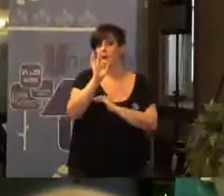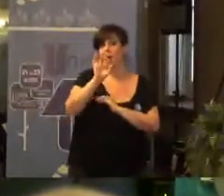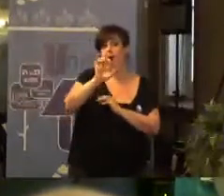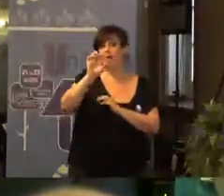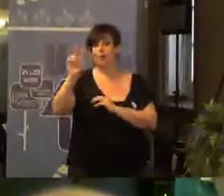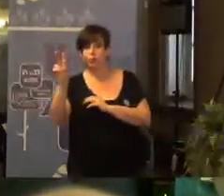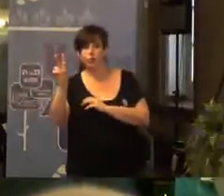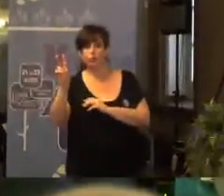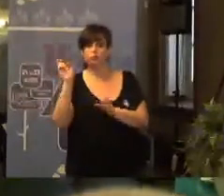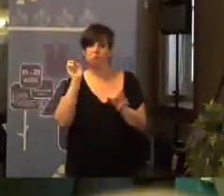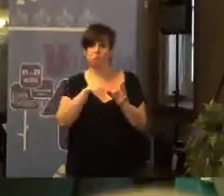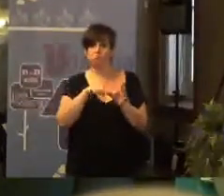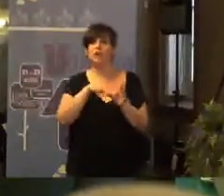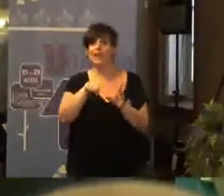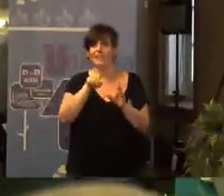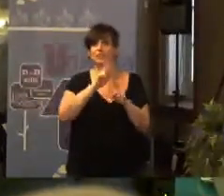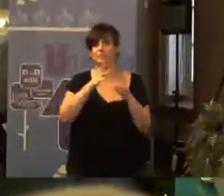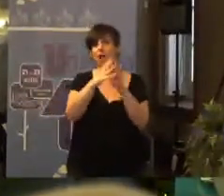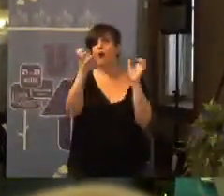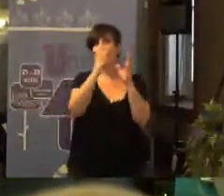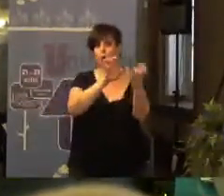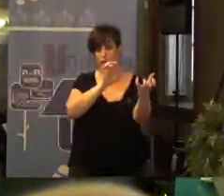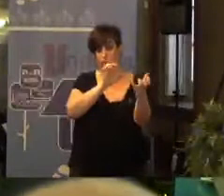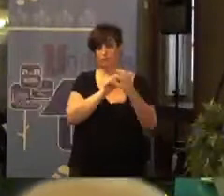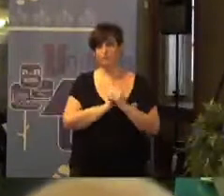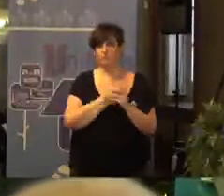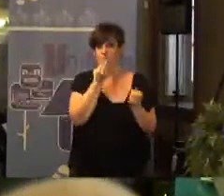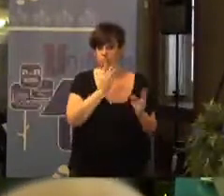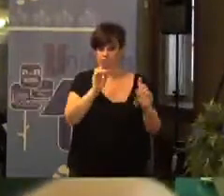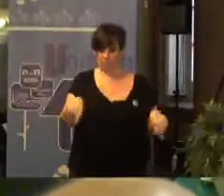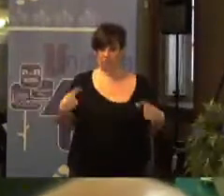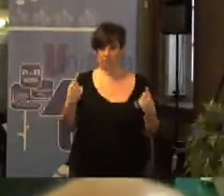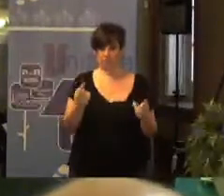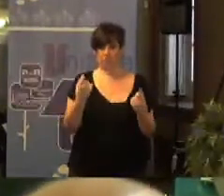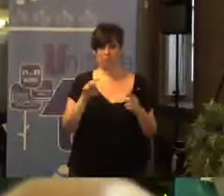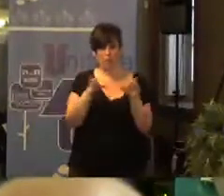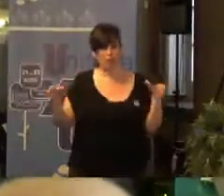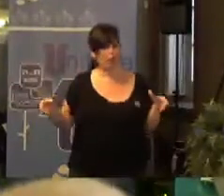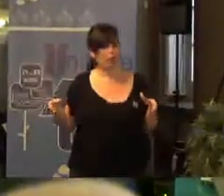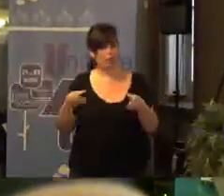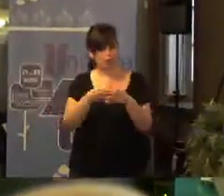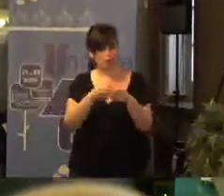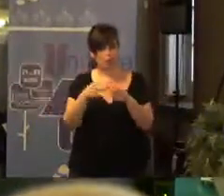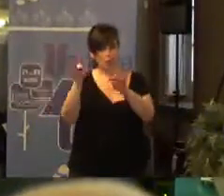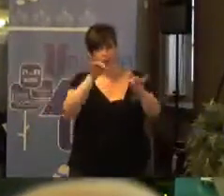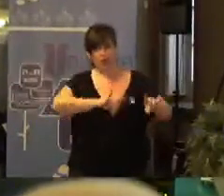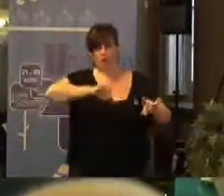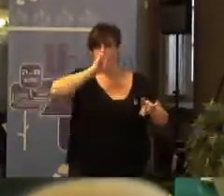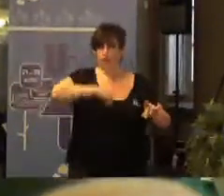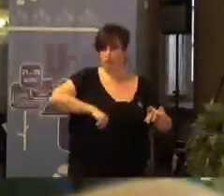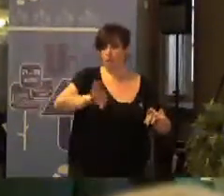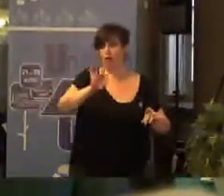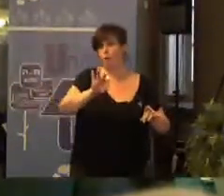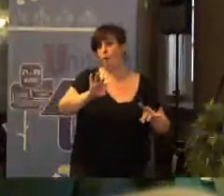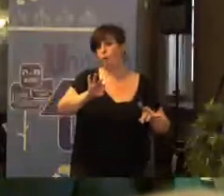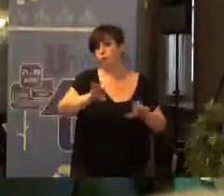eso era o acordo. Bueno, pois as forzas nacionalistas nese sentido, ou as forzas que defenden a